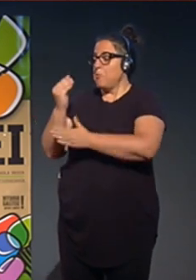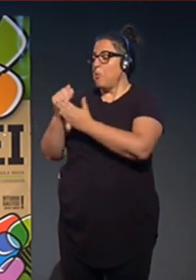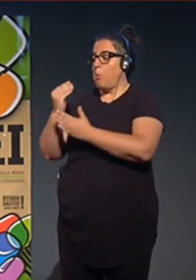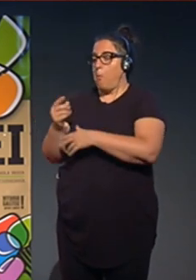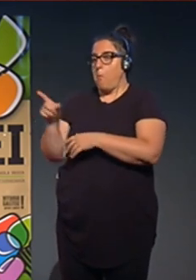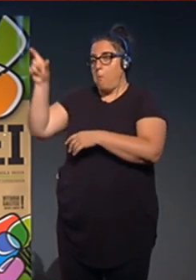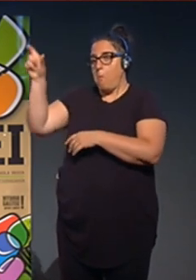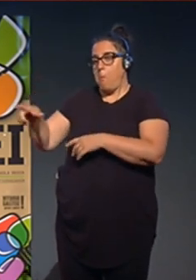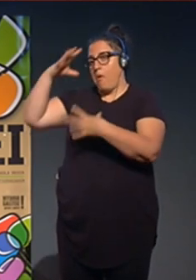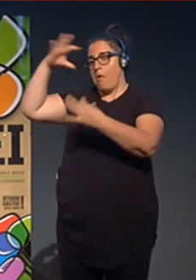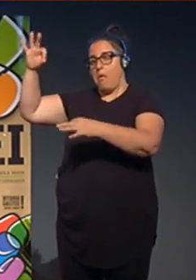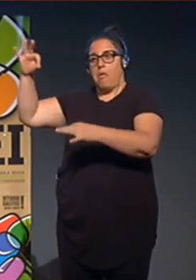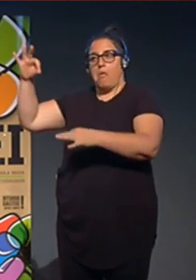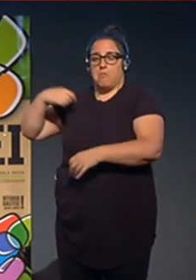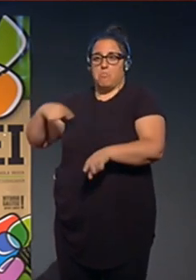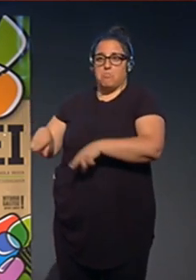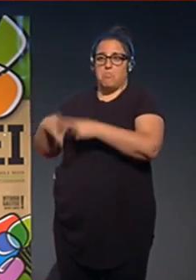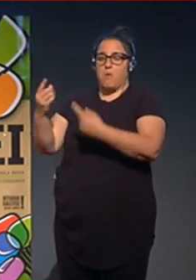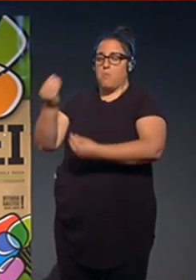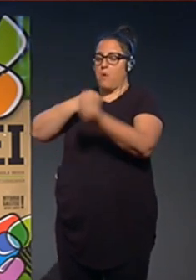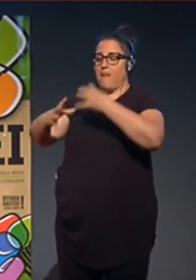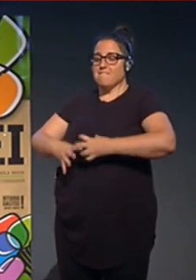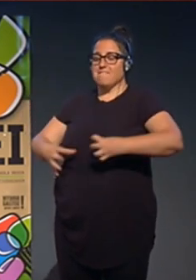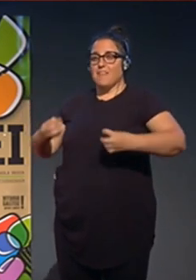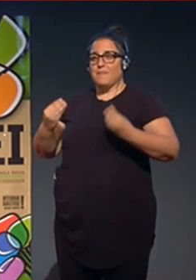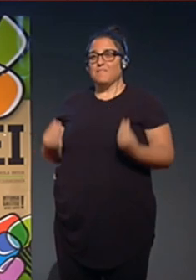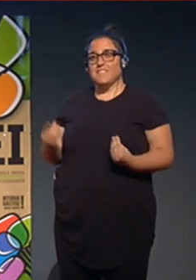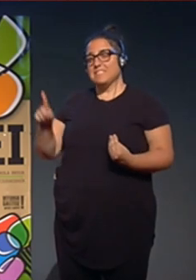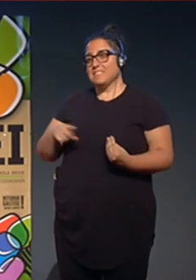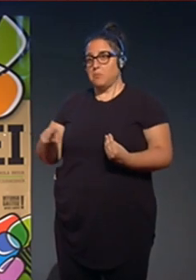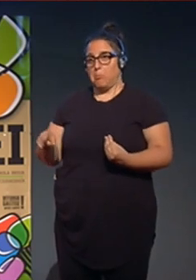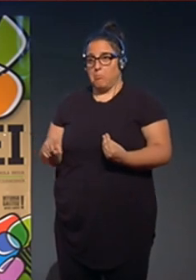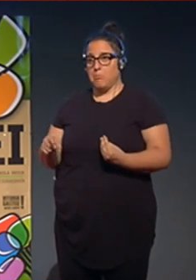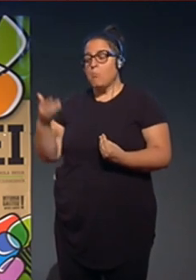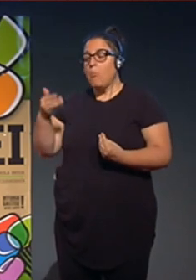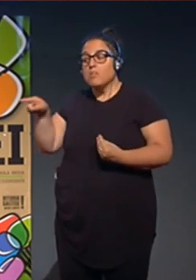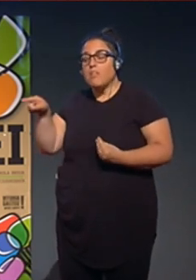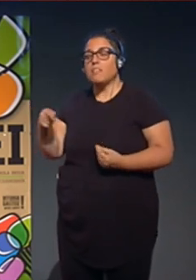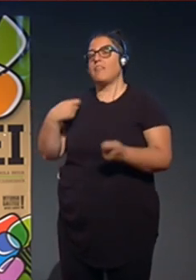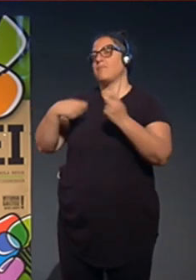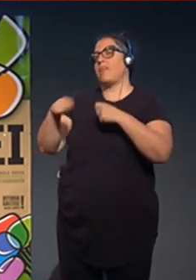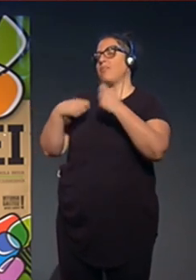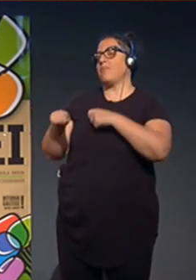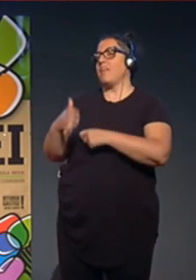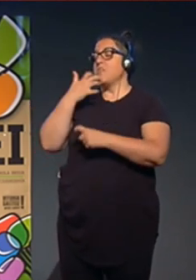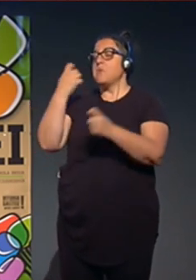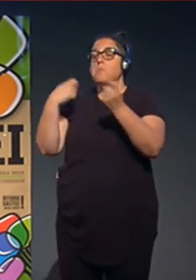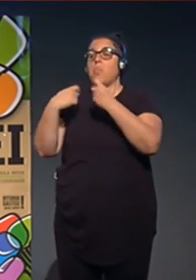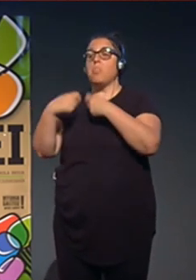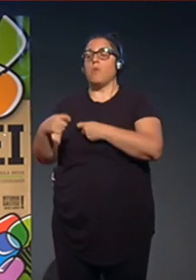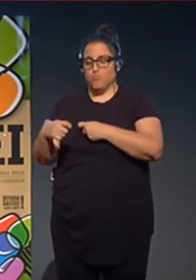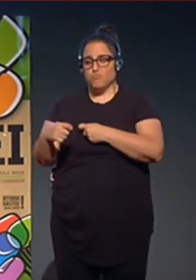que el alimento nutra o no lo importante es vender Cuanto más se vende y más se compra más sube el pib Y si eso lo tiras o no lo